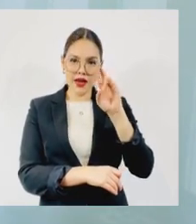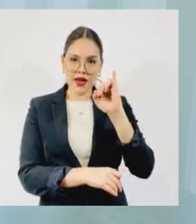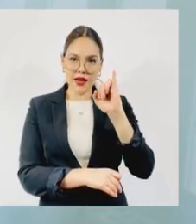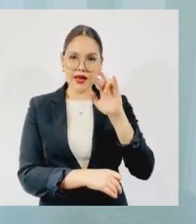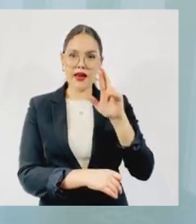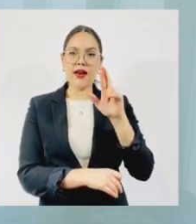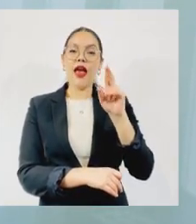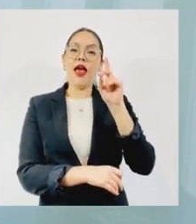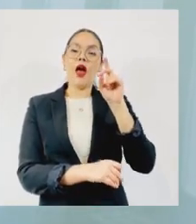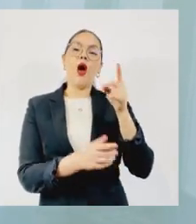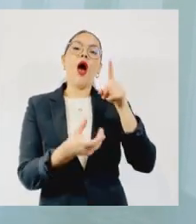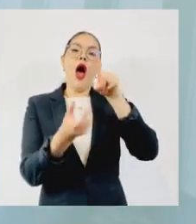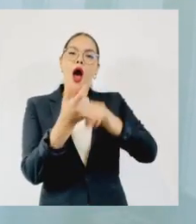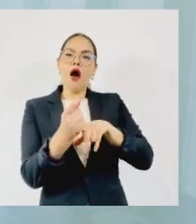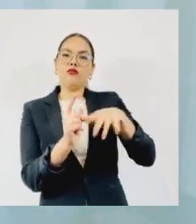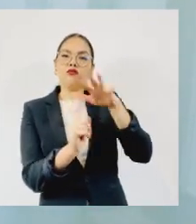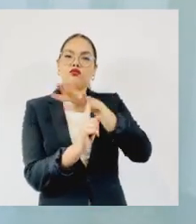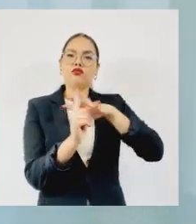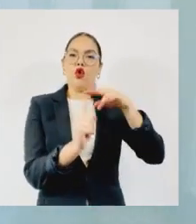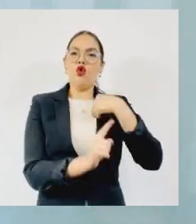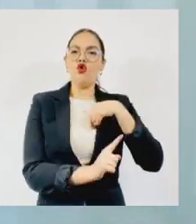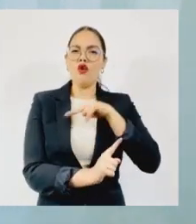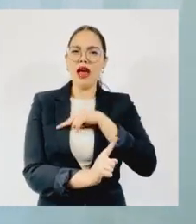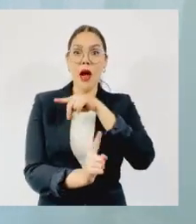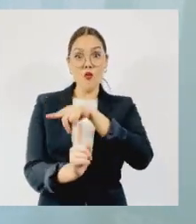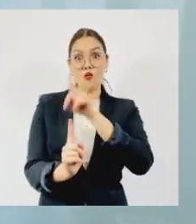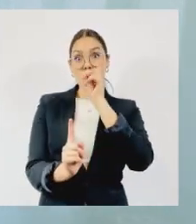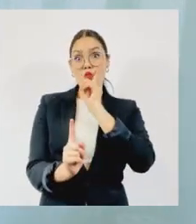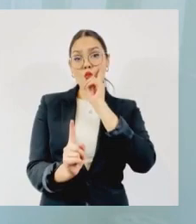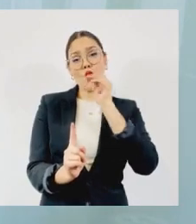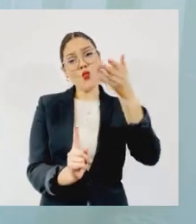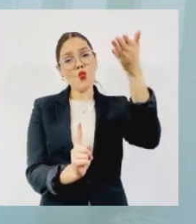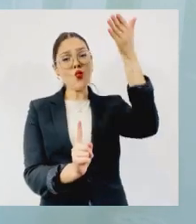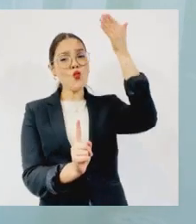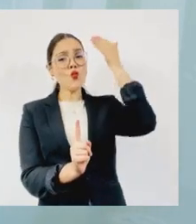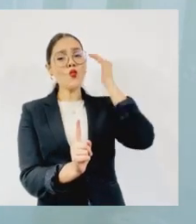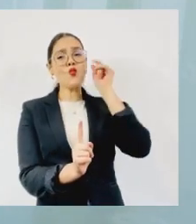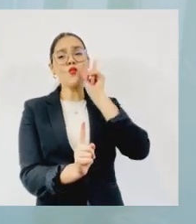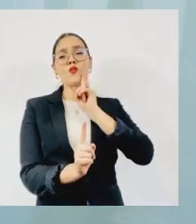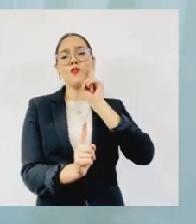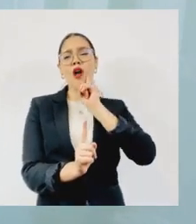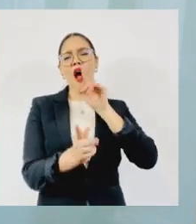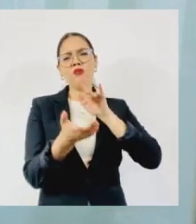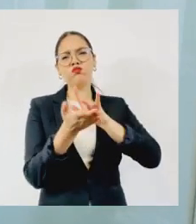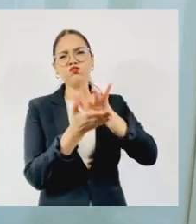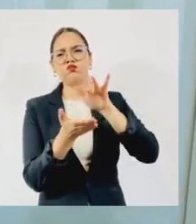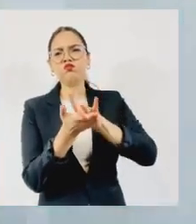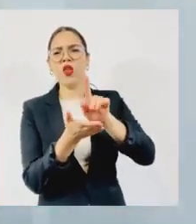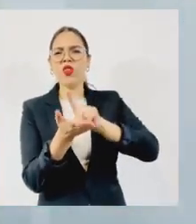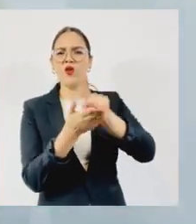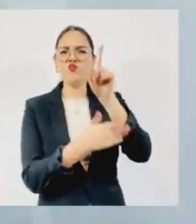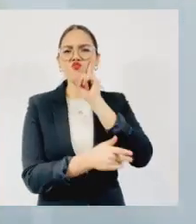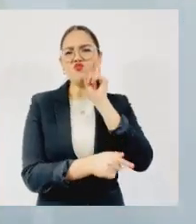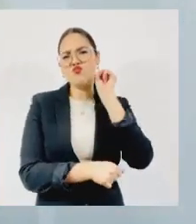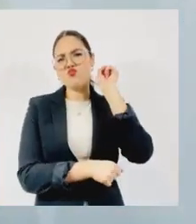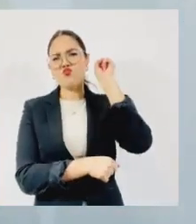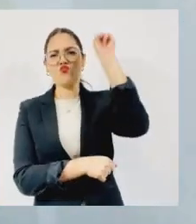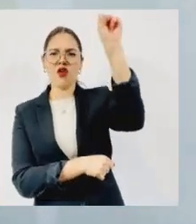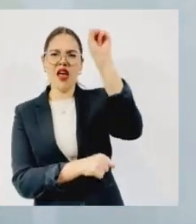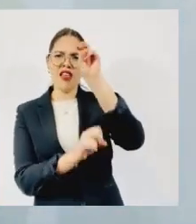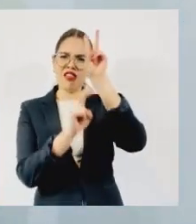qué? Porque Simone de Beauvoir era una feminista recalcitrante, de